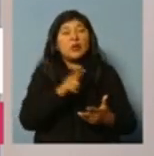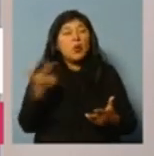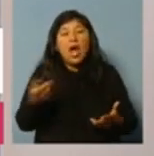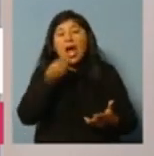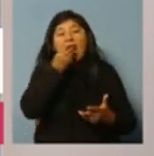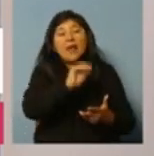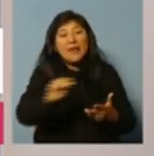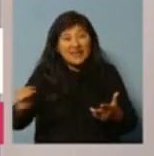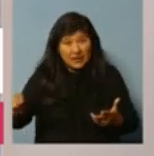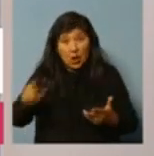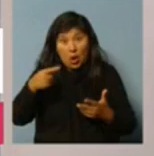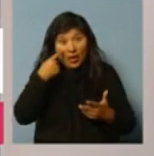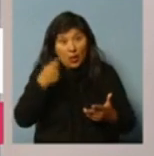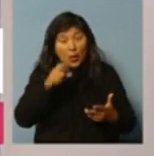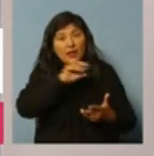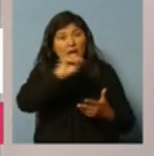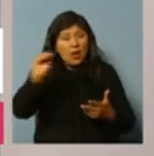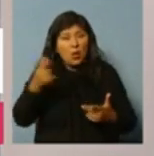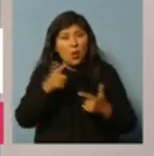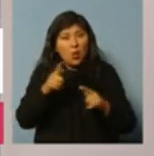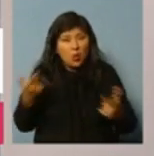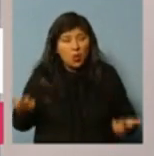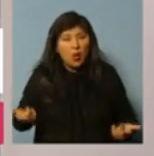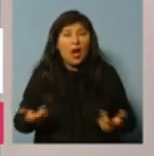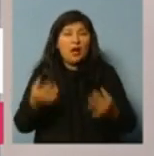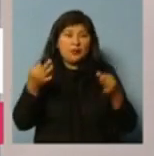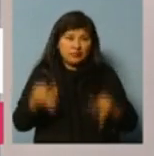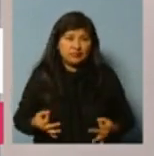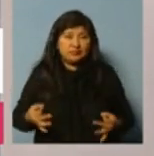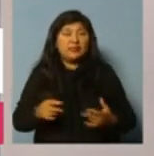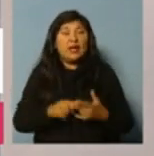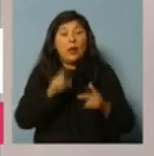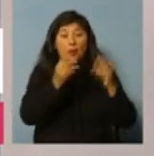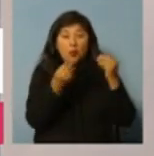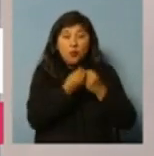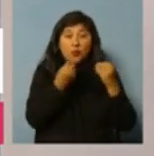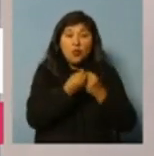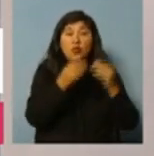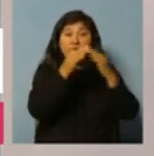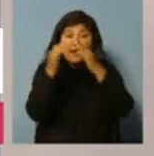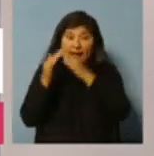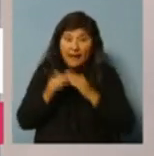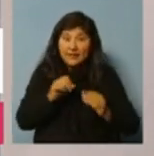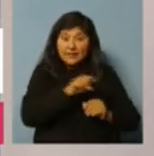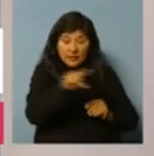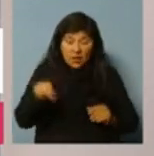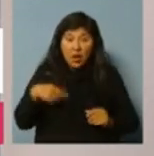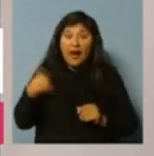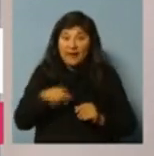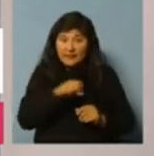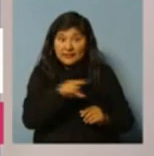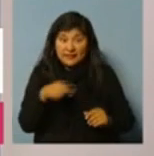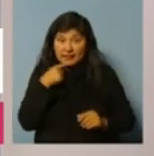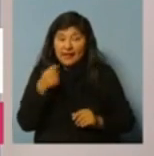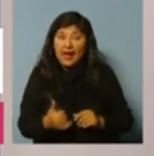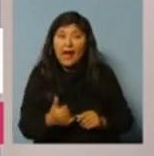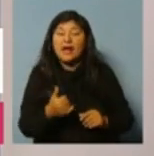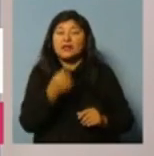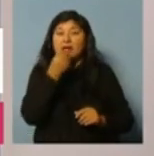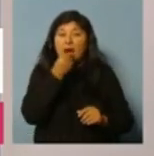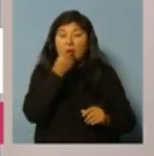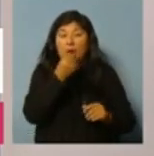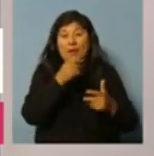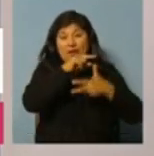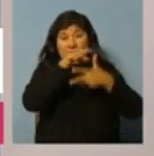alimentación correcta y que muchos hogares de la argentina han suprimido una de las comidas y eso nos